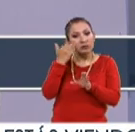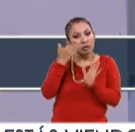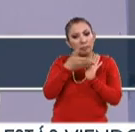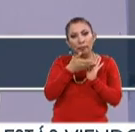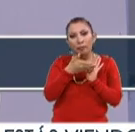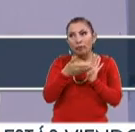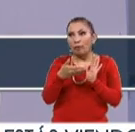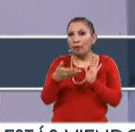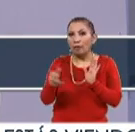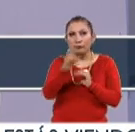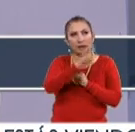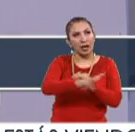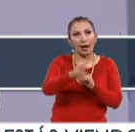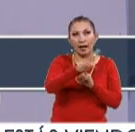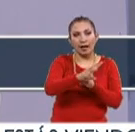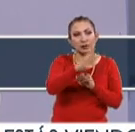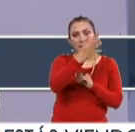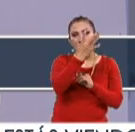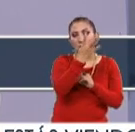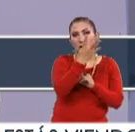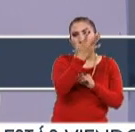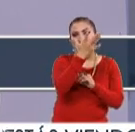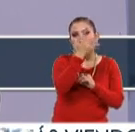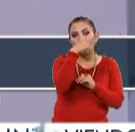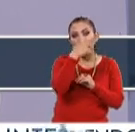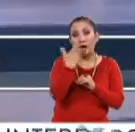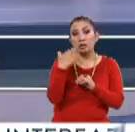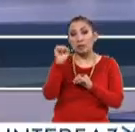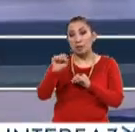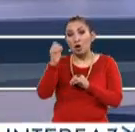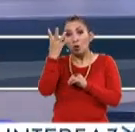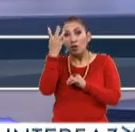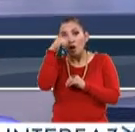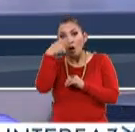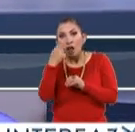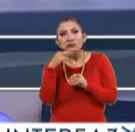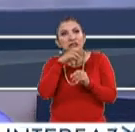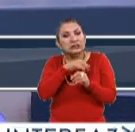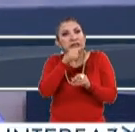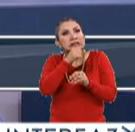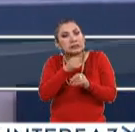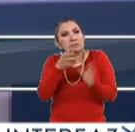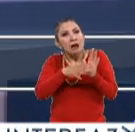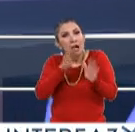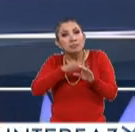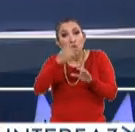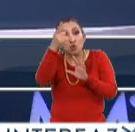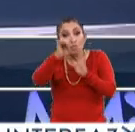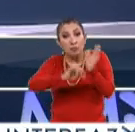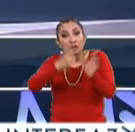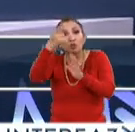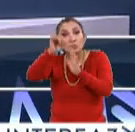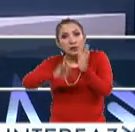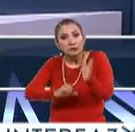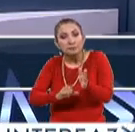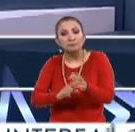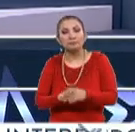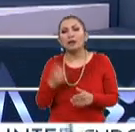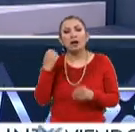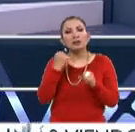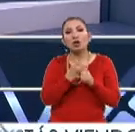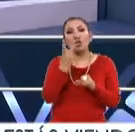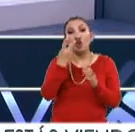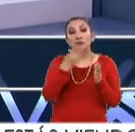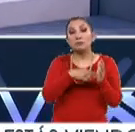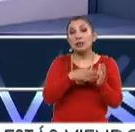jornadas, viernes unas 4 o 5 horas y sábado otras 4, ¿no? Y así una vez al mes. ¿Y eso es en qué año fue más o